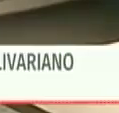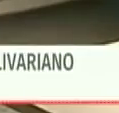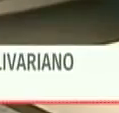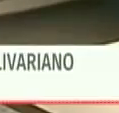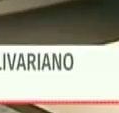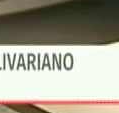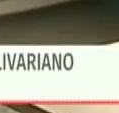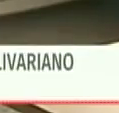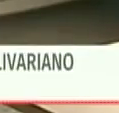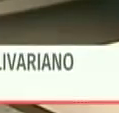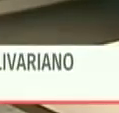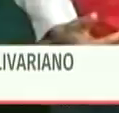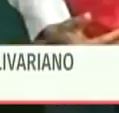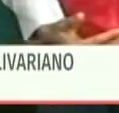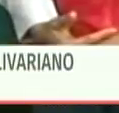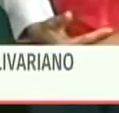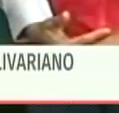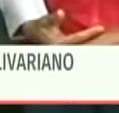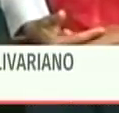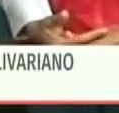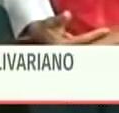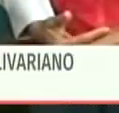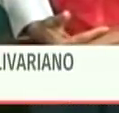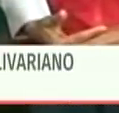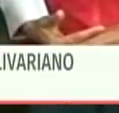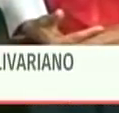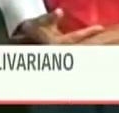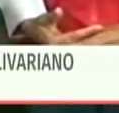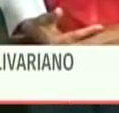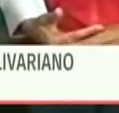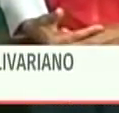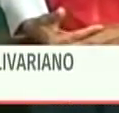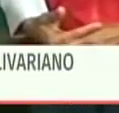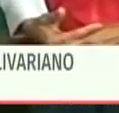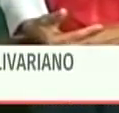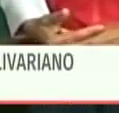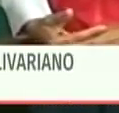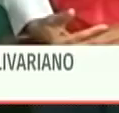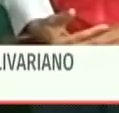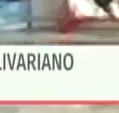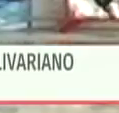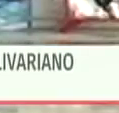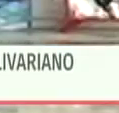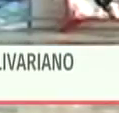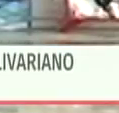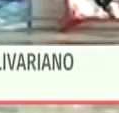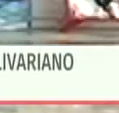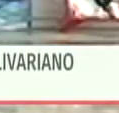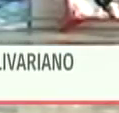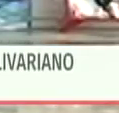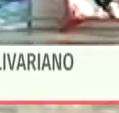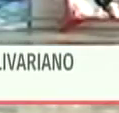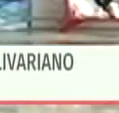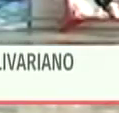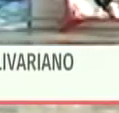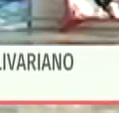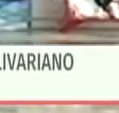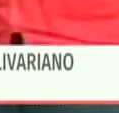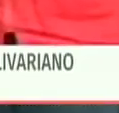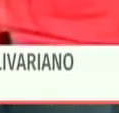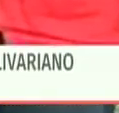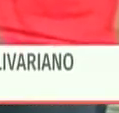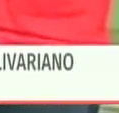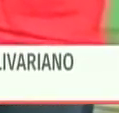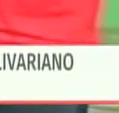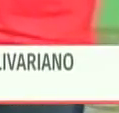Alexander Vera, quien está acá coordinando los trabajos de Barrio Nuevo, Barrio tricolor, coronel? Bueno, primero que